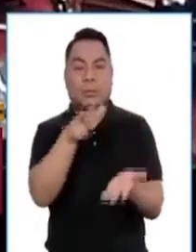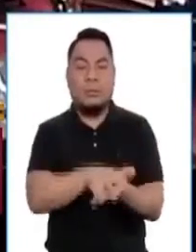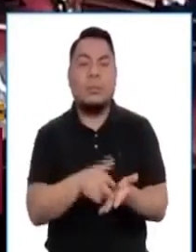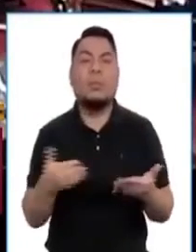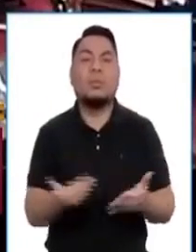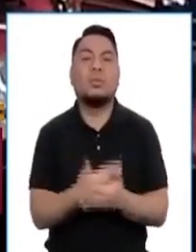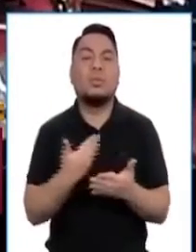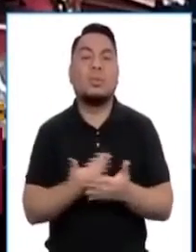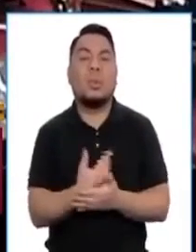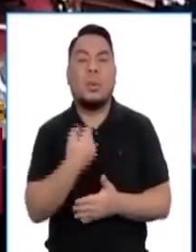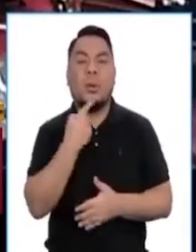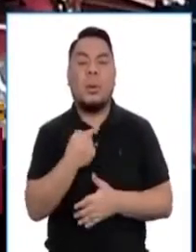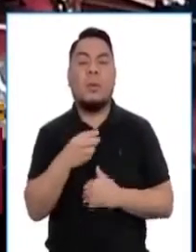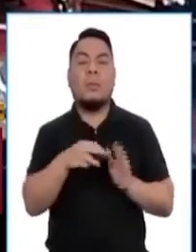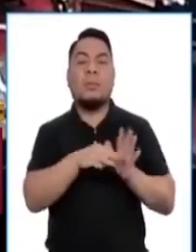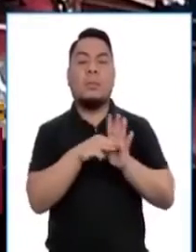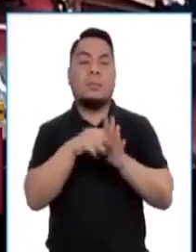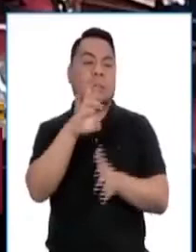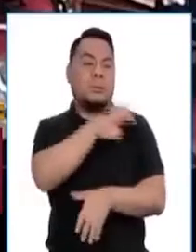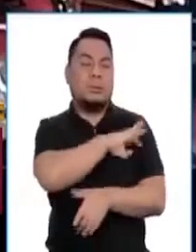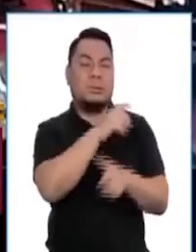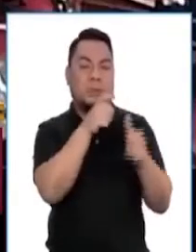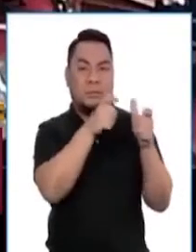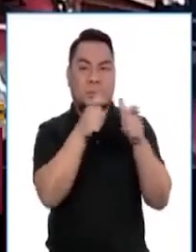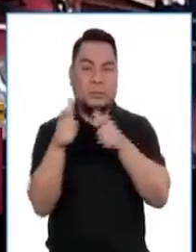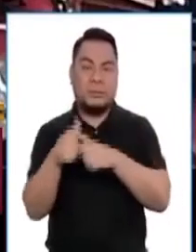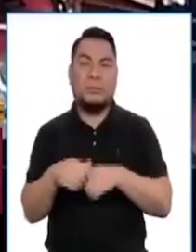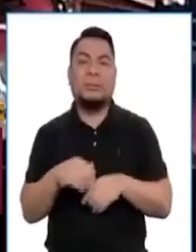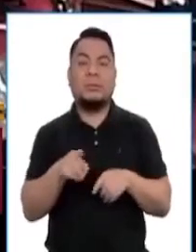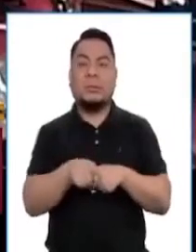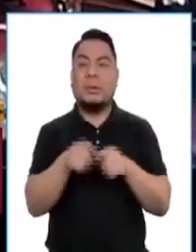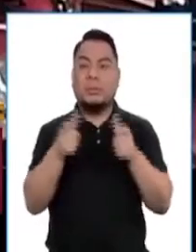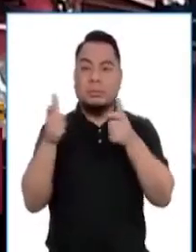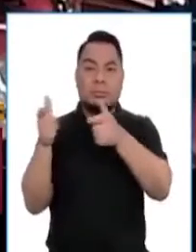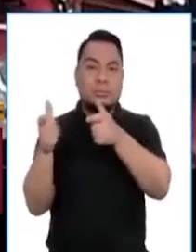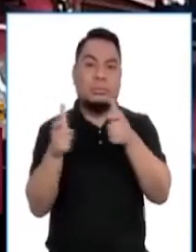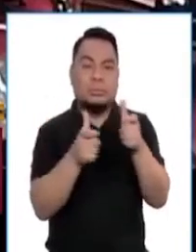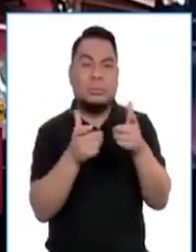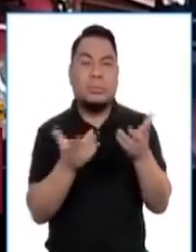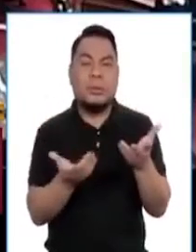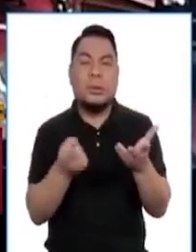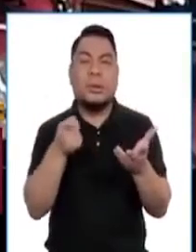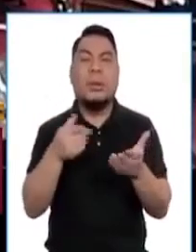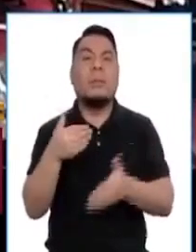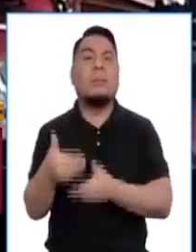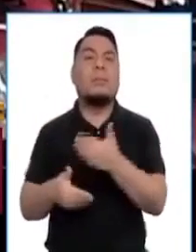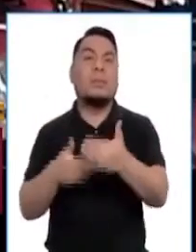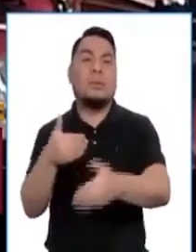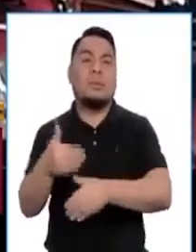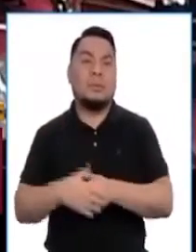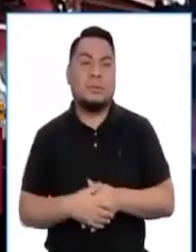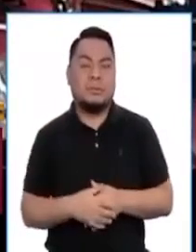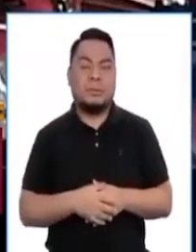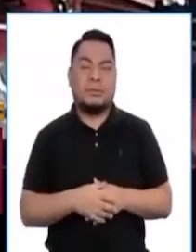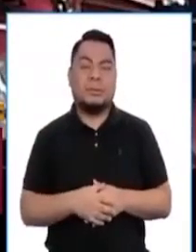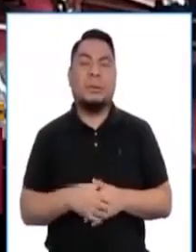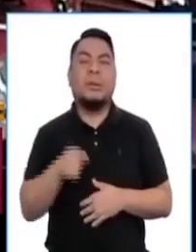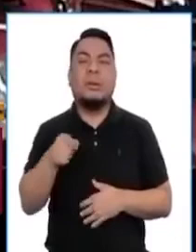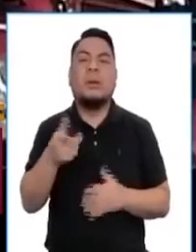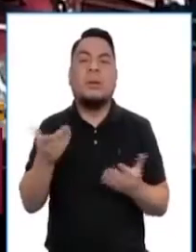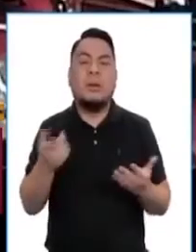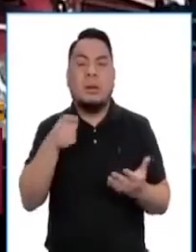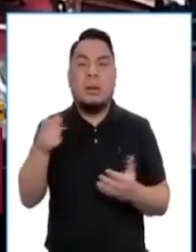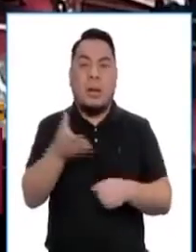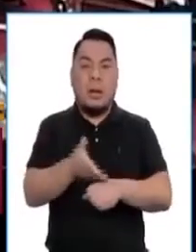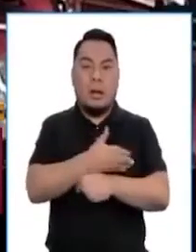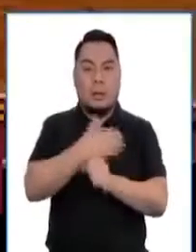modelo de fiscalización e inspección de procesos basados en